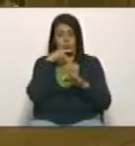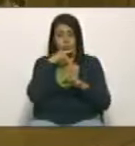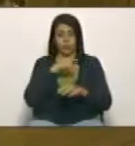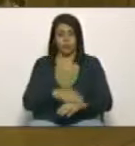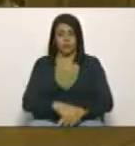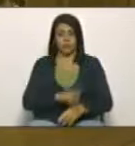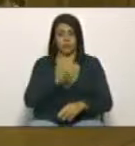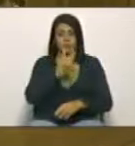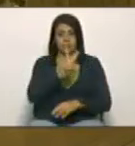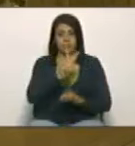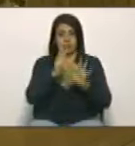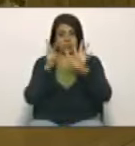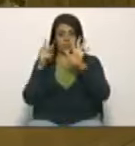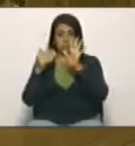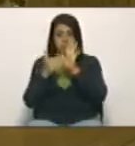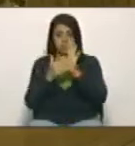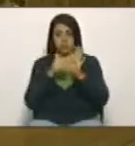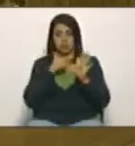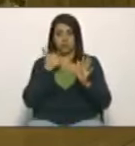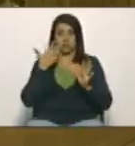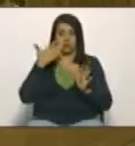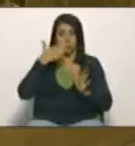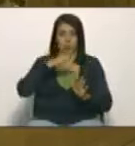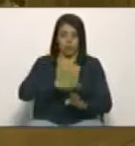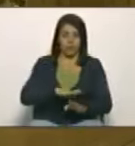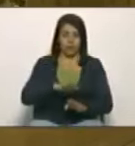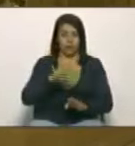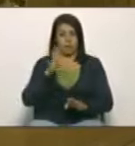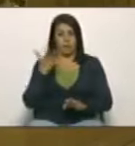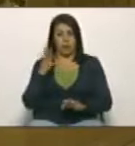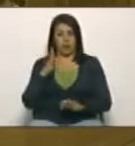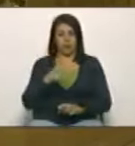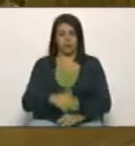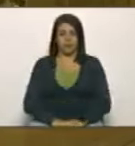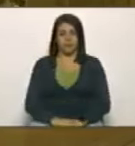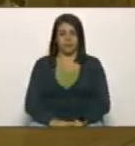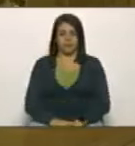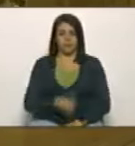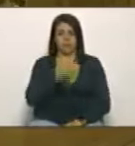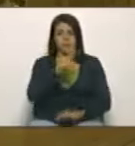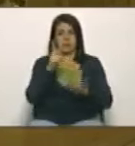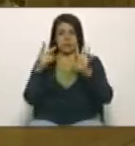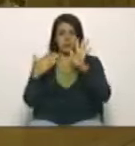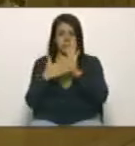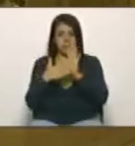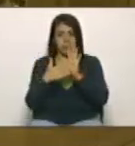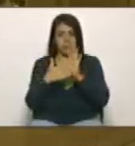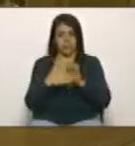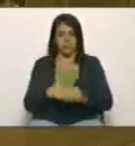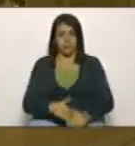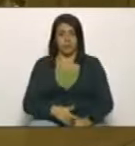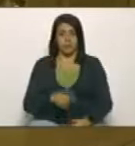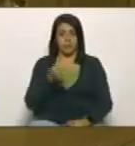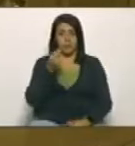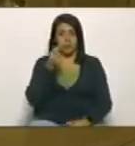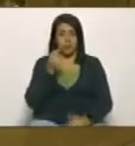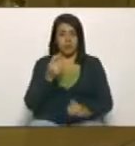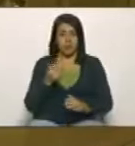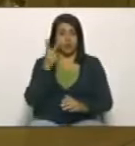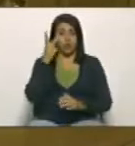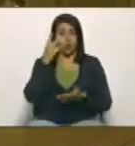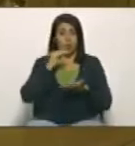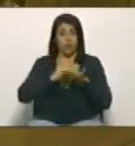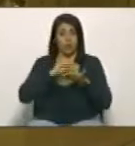van 27.000 muertos aproximadamente. De esos 27.000, pudiéramos sumar el